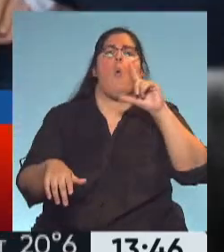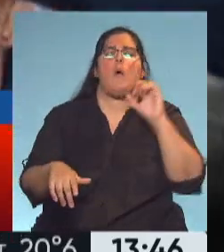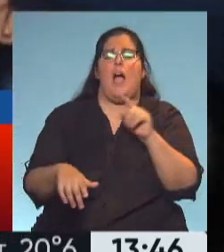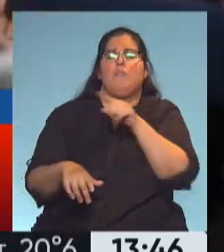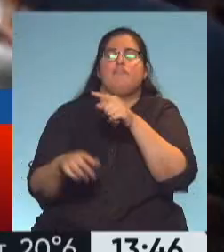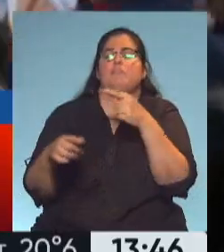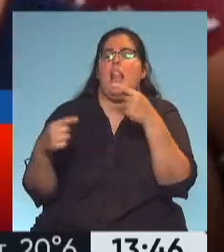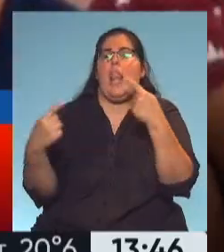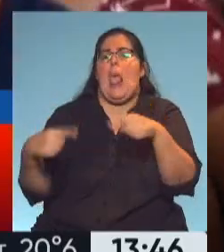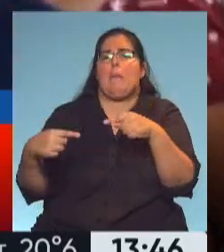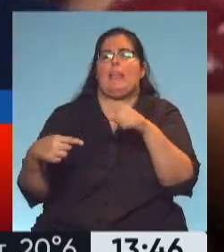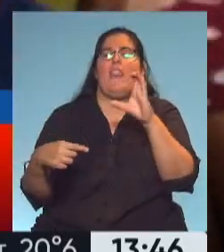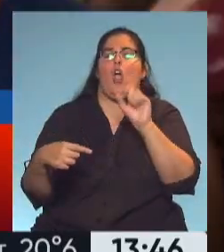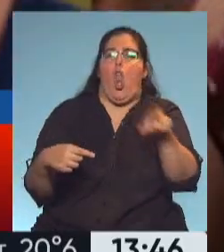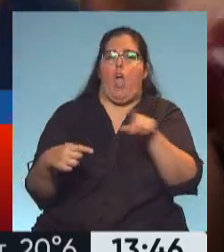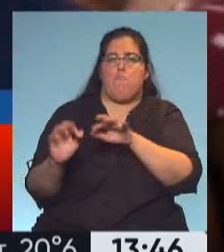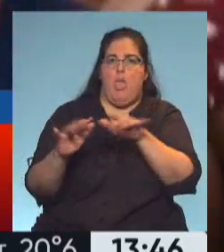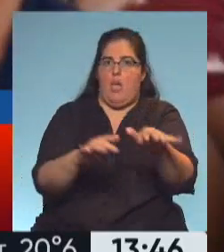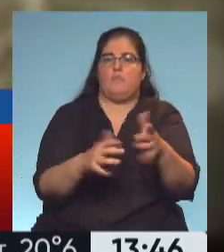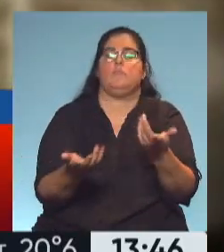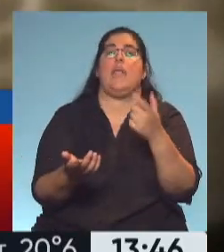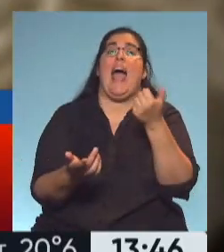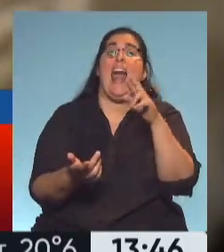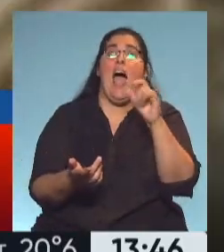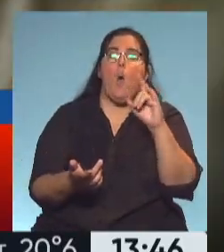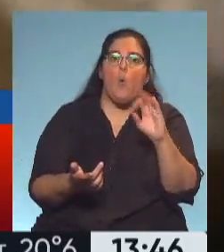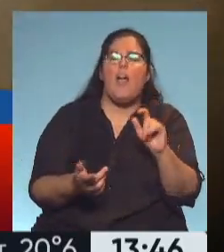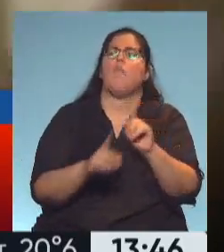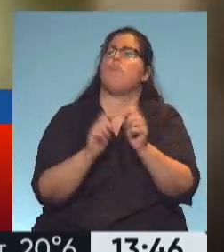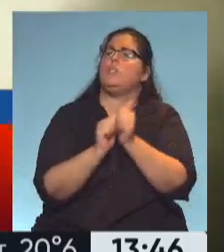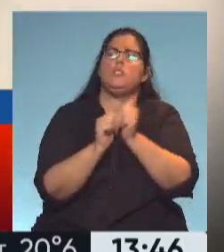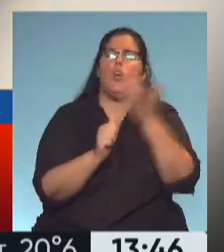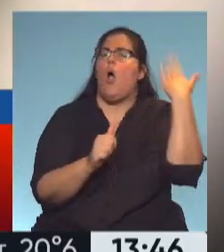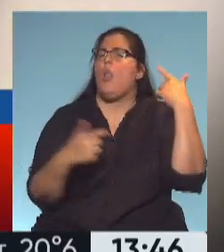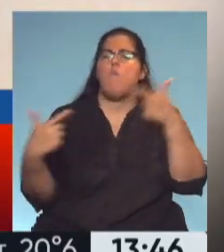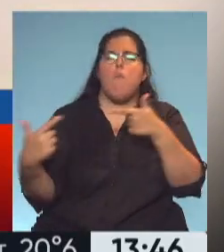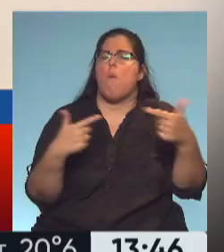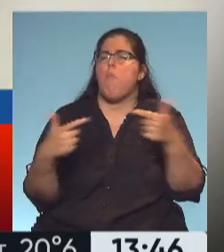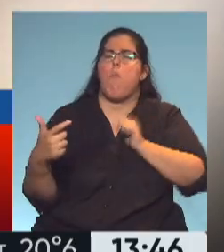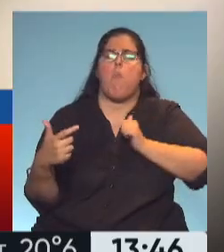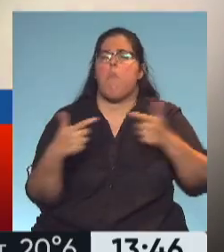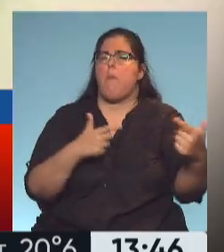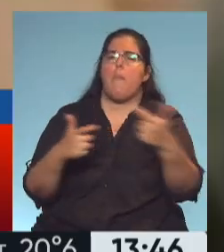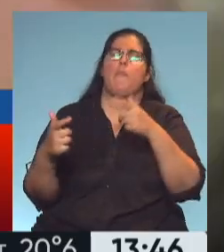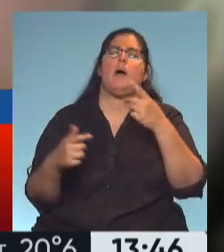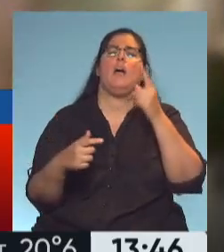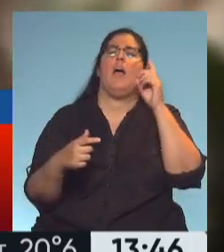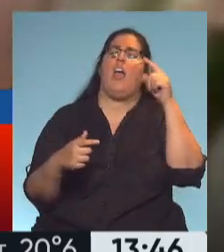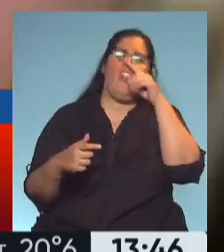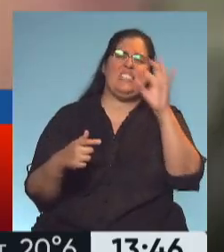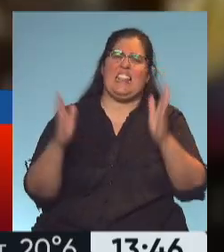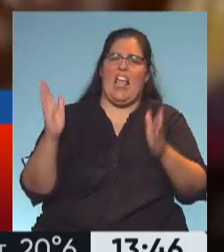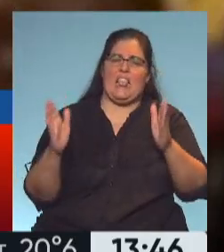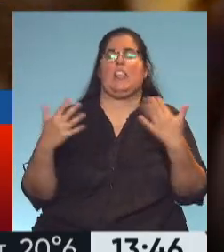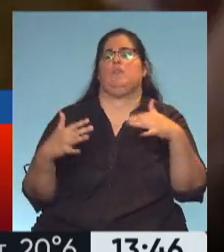departamento limítrofe del lado de Colombia. Arauca es un lugar de históricas confrontaciones guerrilleras desde la década de los 70.